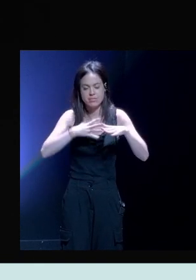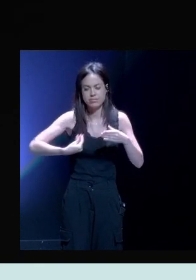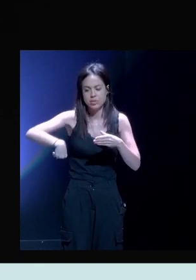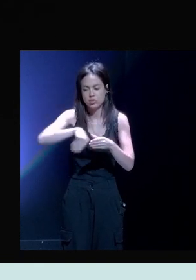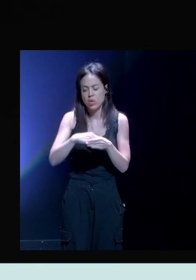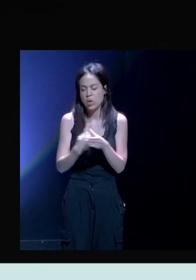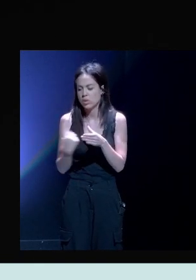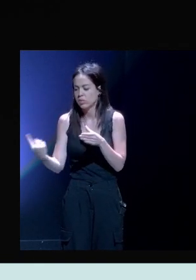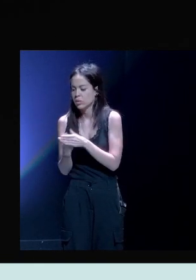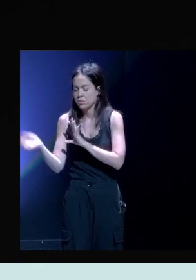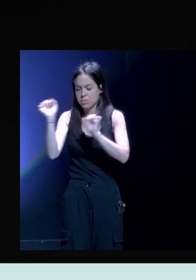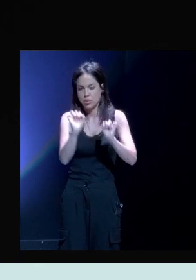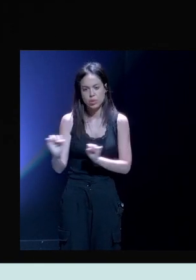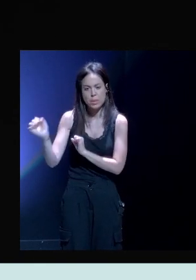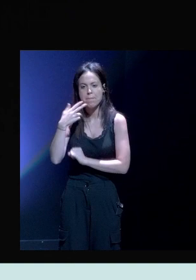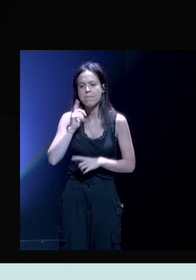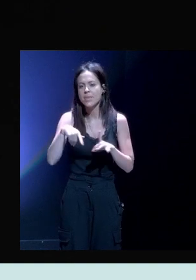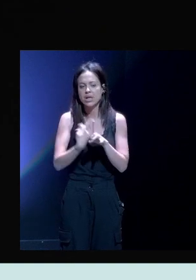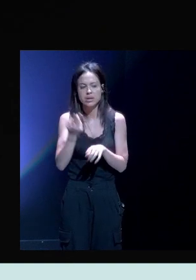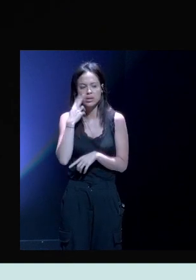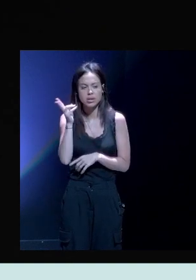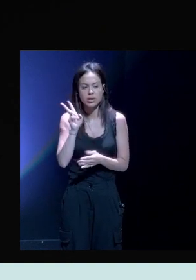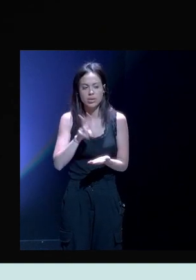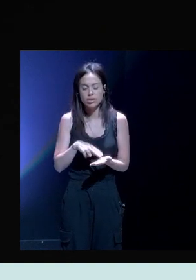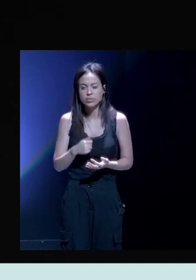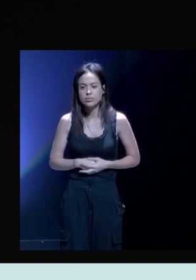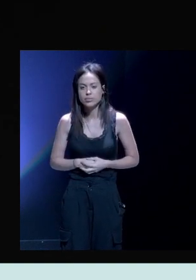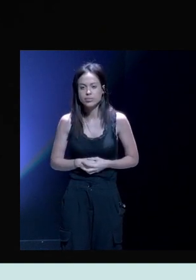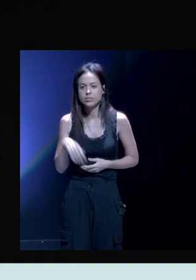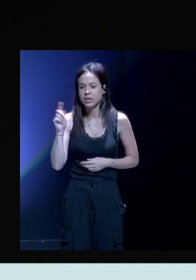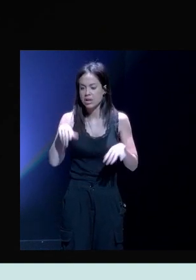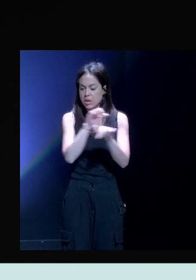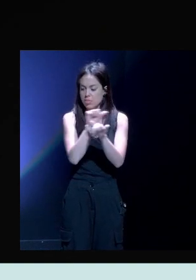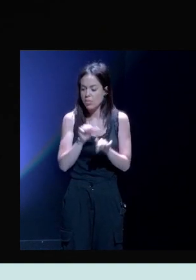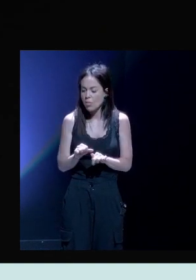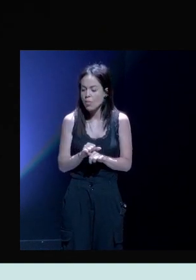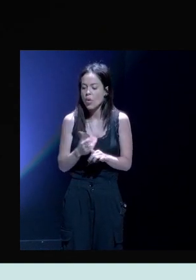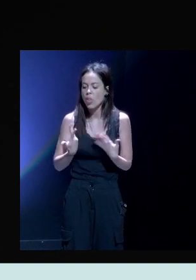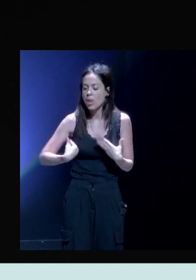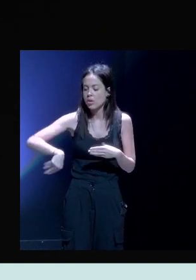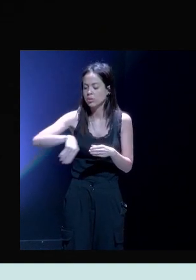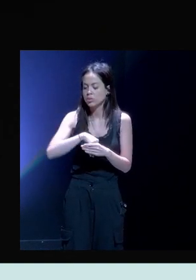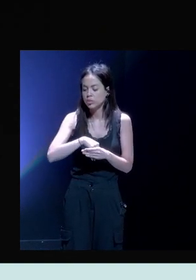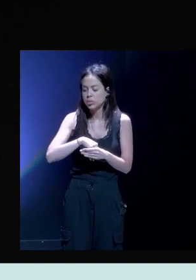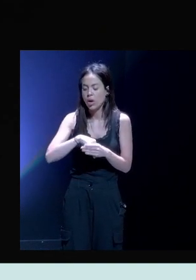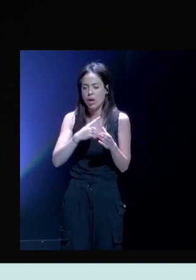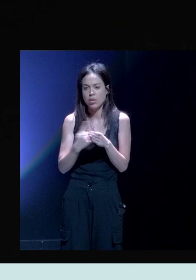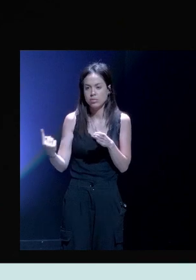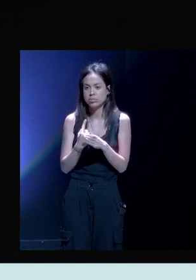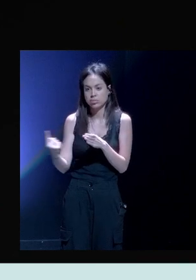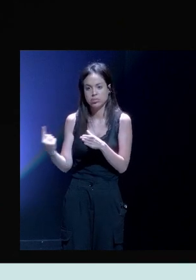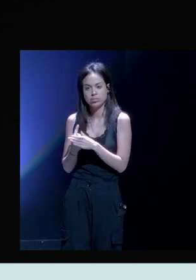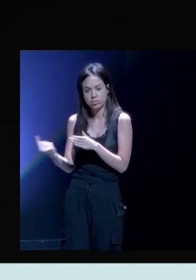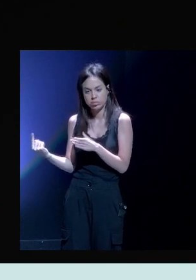protección por una parte y reconocimiento por otra, y analiza los diversos modelos nacionales de inclusión y exclusión a partir del papel que se